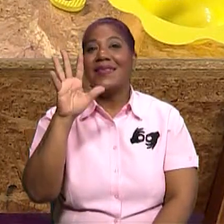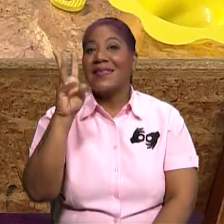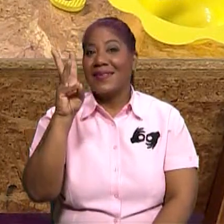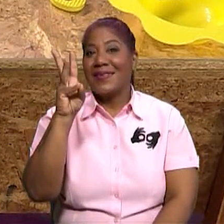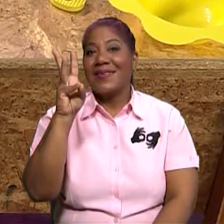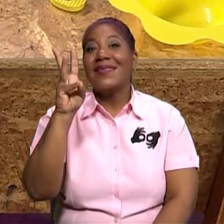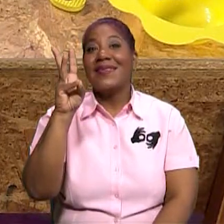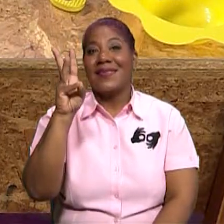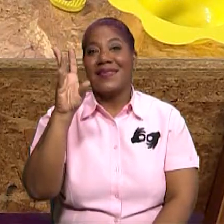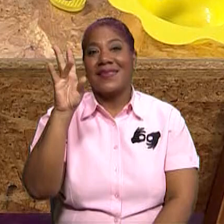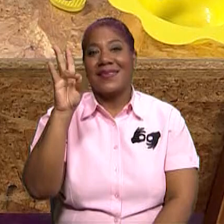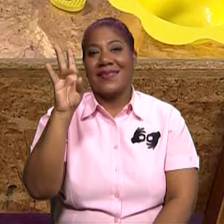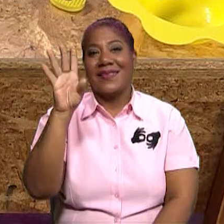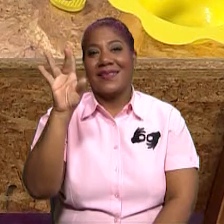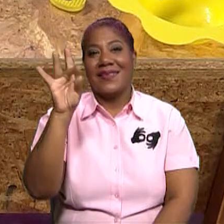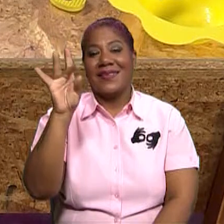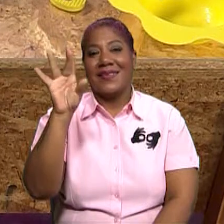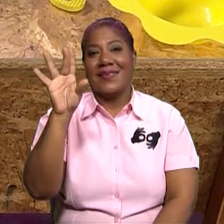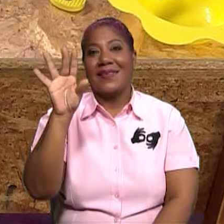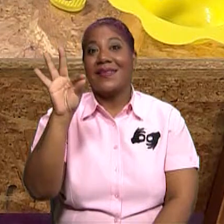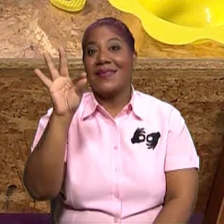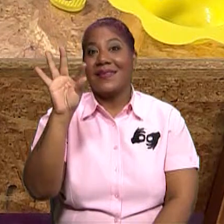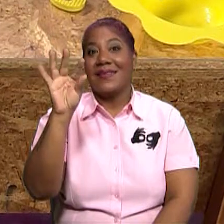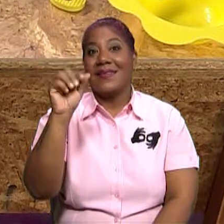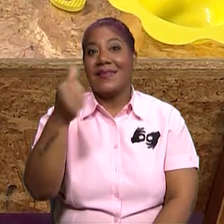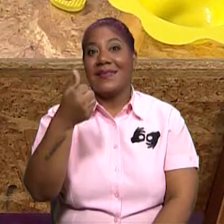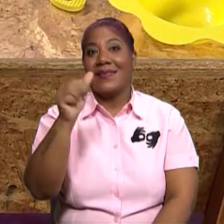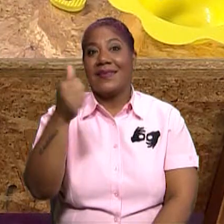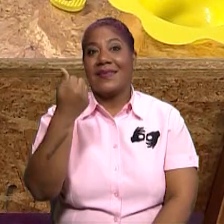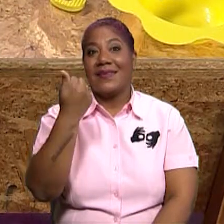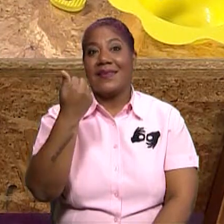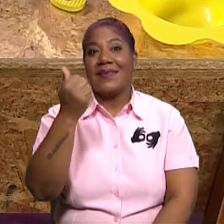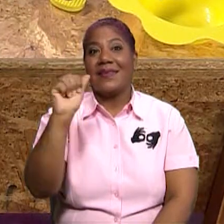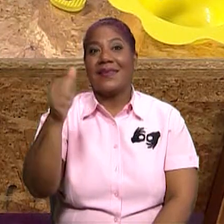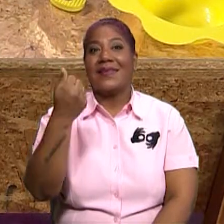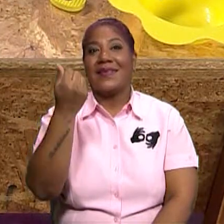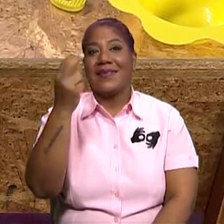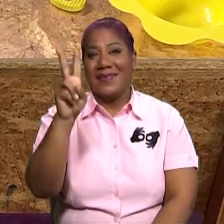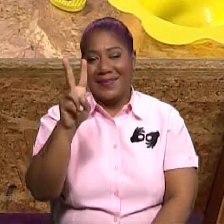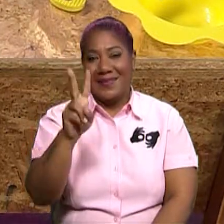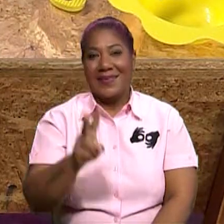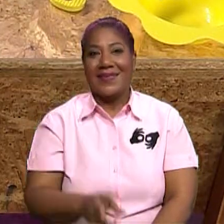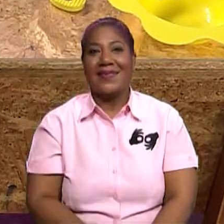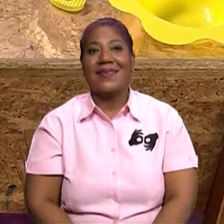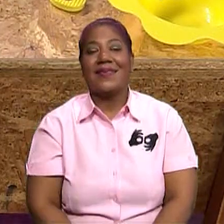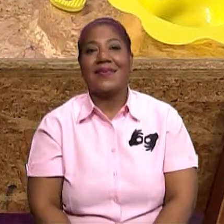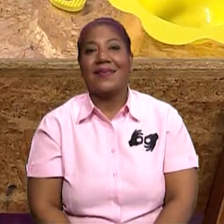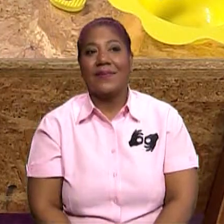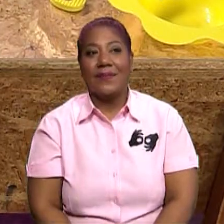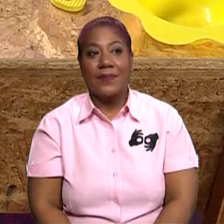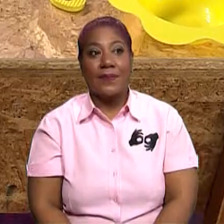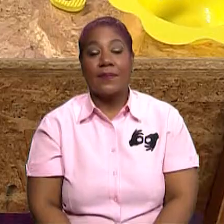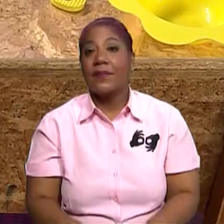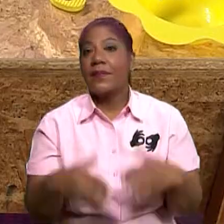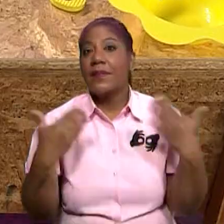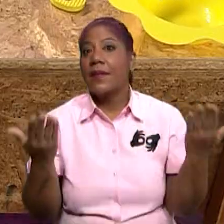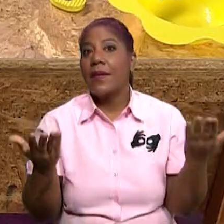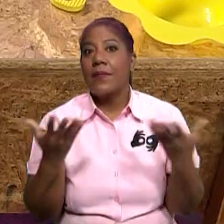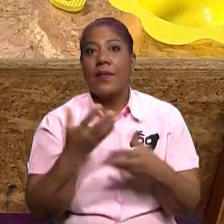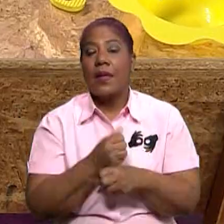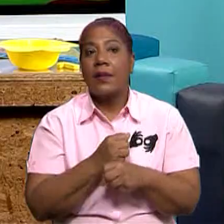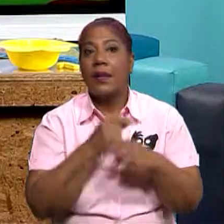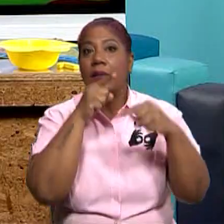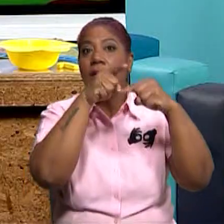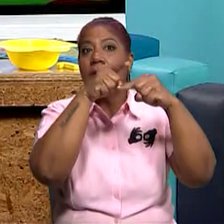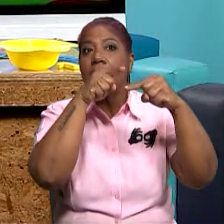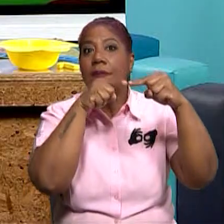4, 5, 6, 7, 8, 9, 10, 11 y 12. Ahora, chicos, ¿qué hacemos? ¿Qué creen que